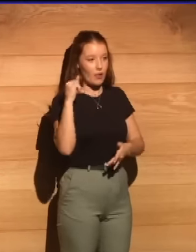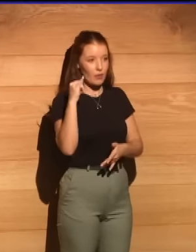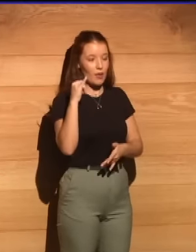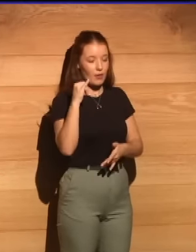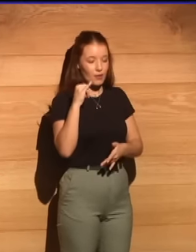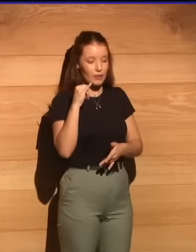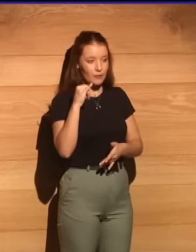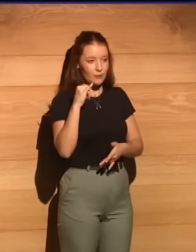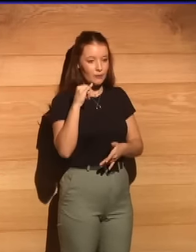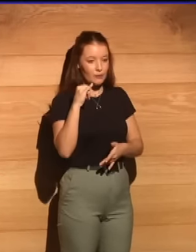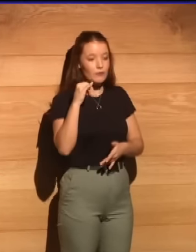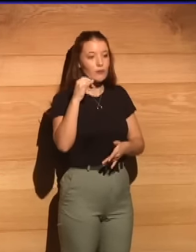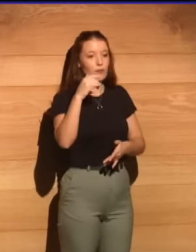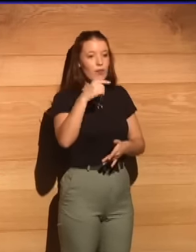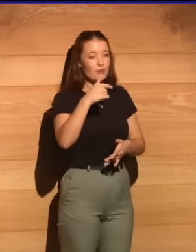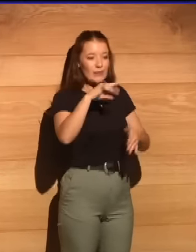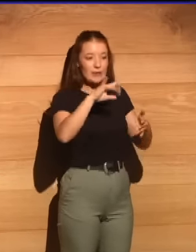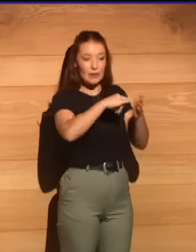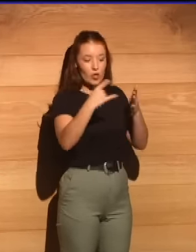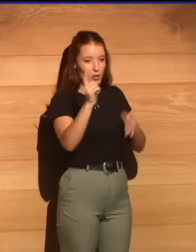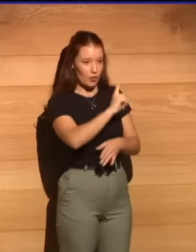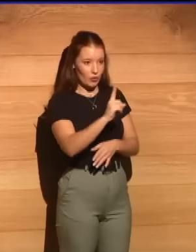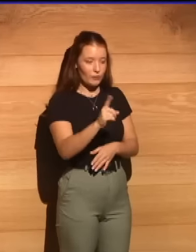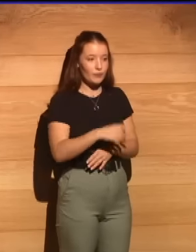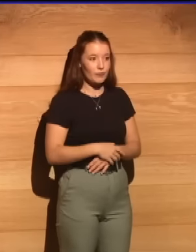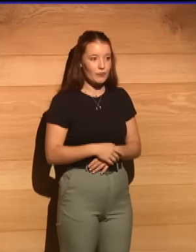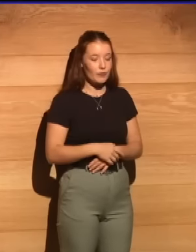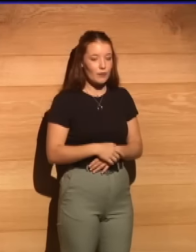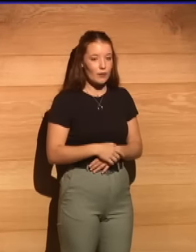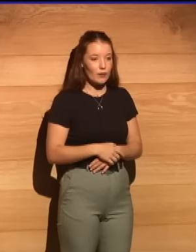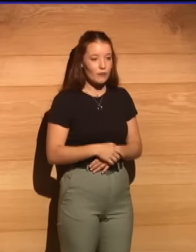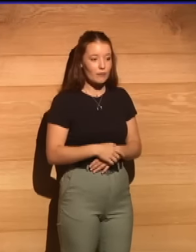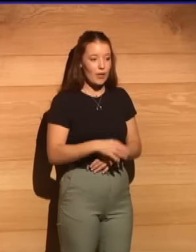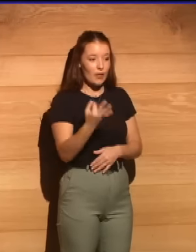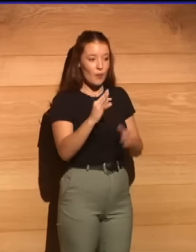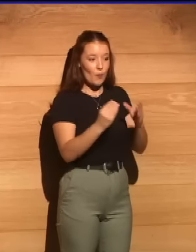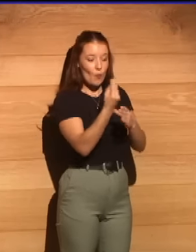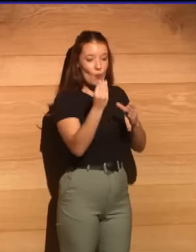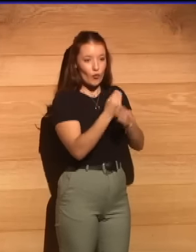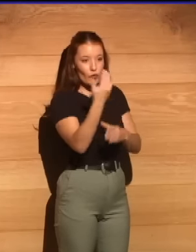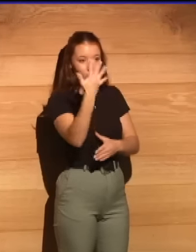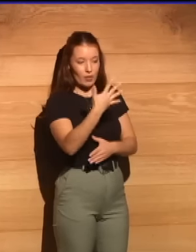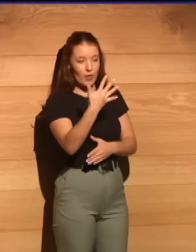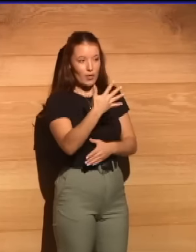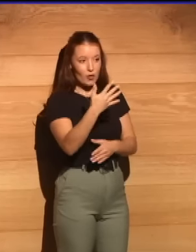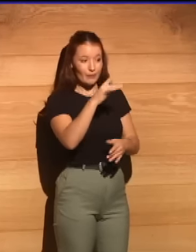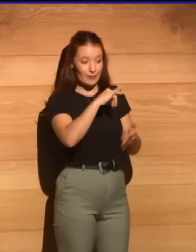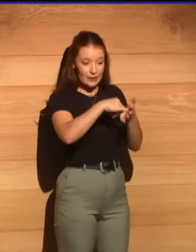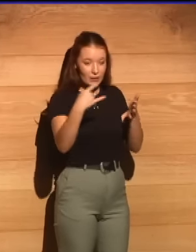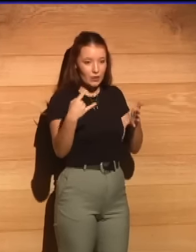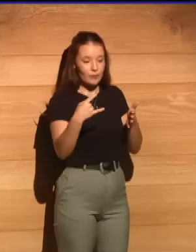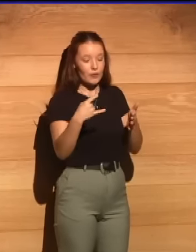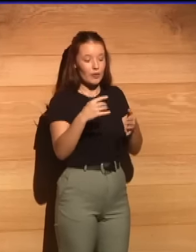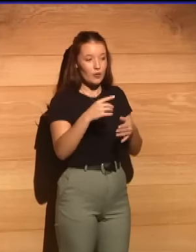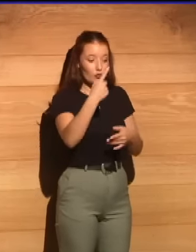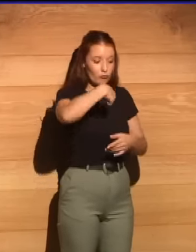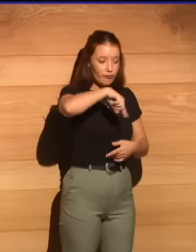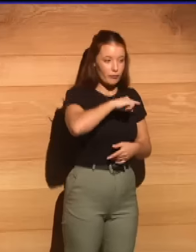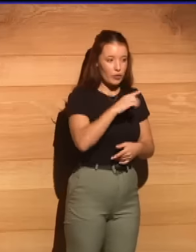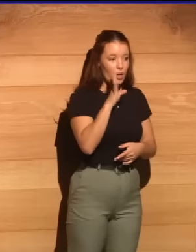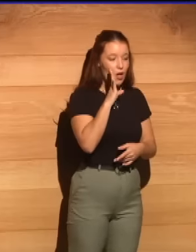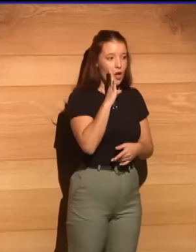estamos diciendo que tienen de saber, de certificarse en estos 5 productos tecnológicos. No, no, cuando hablamos de habilidades digitales, son